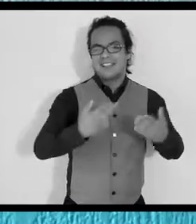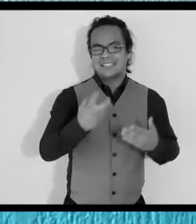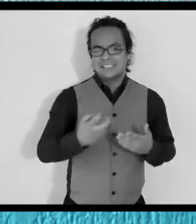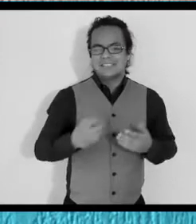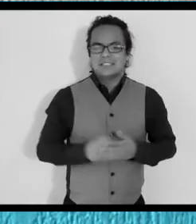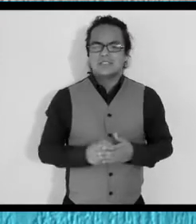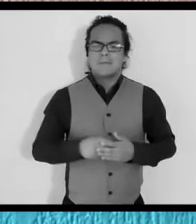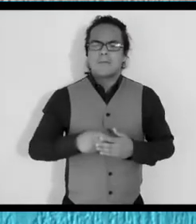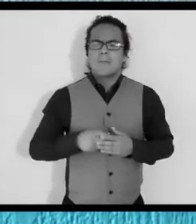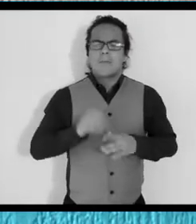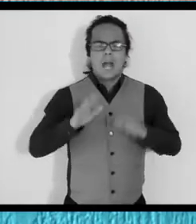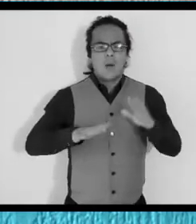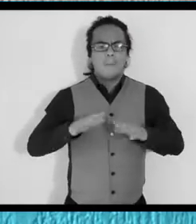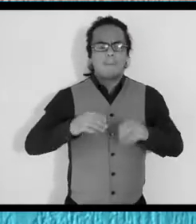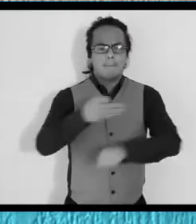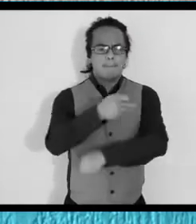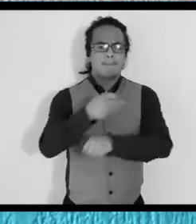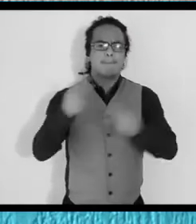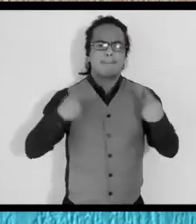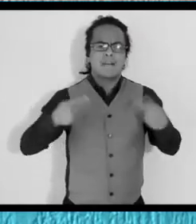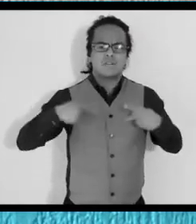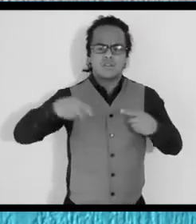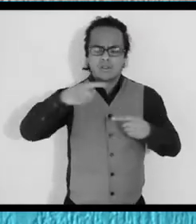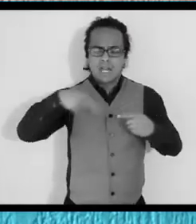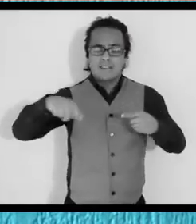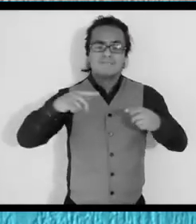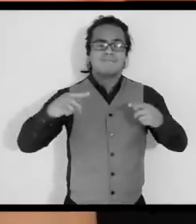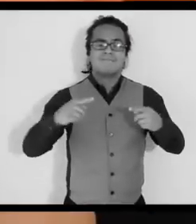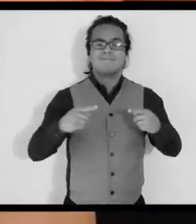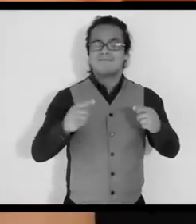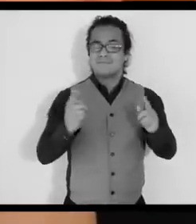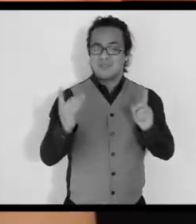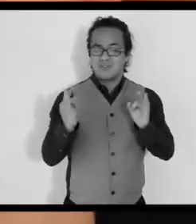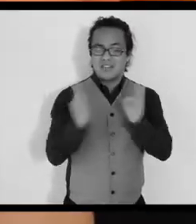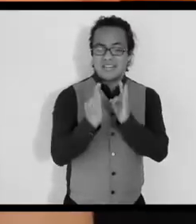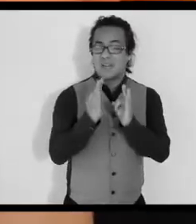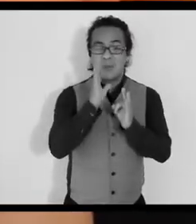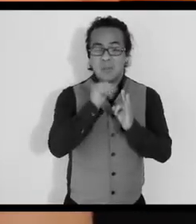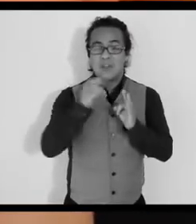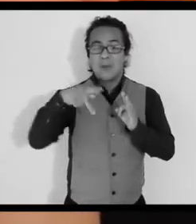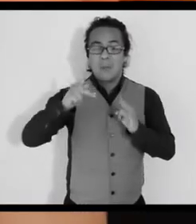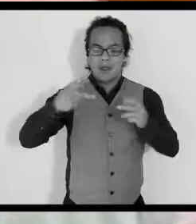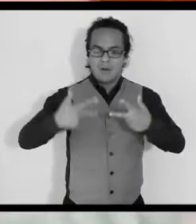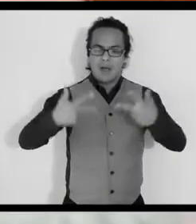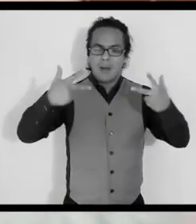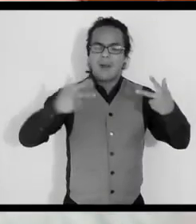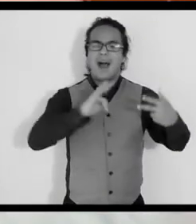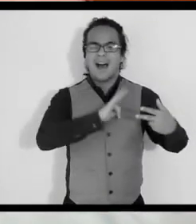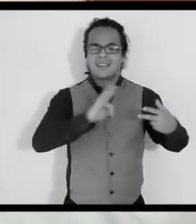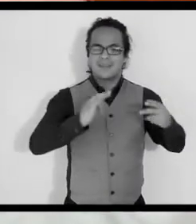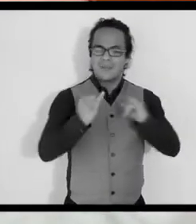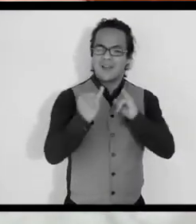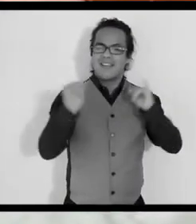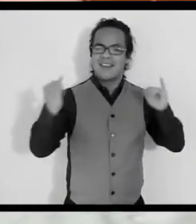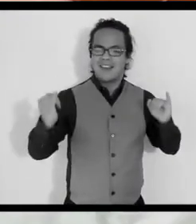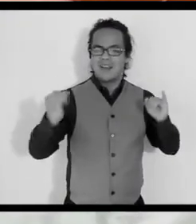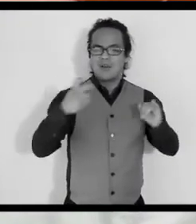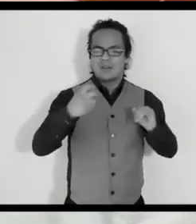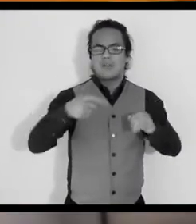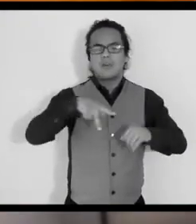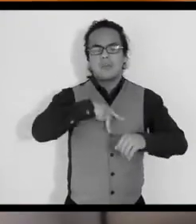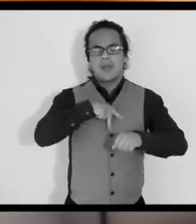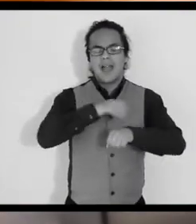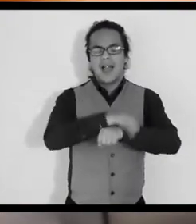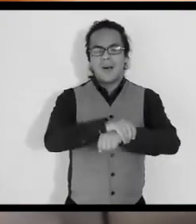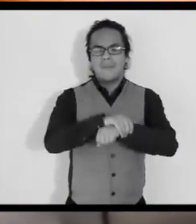O sea, tal vez no podemos estar cerca de las personas que querramos, pero las podemos visualizar a través de una cámara y poder interactuar de esta forma con